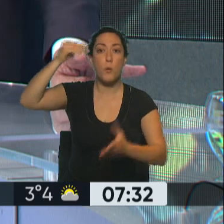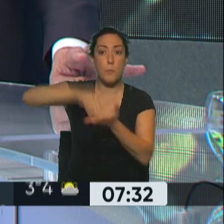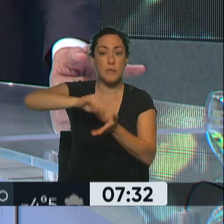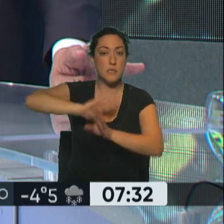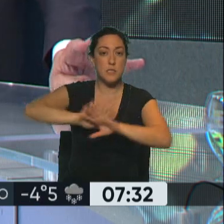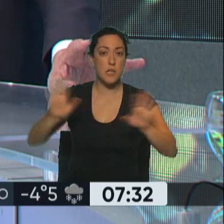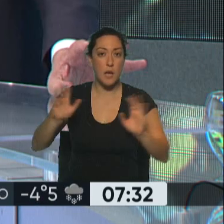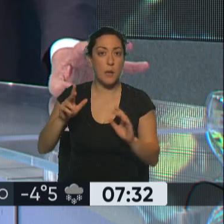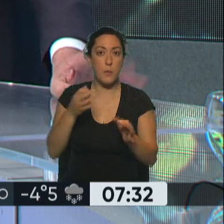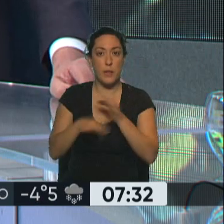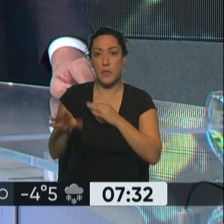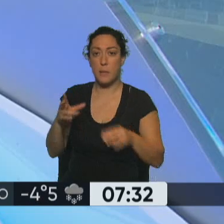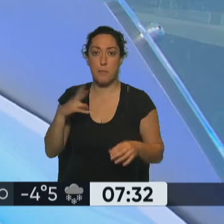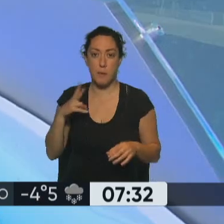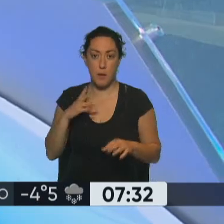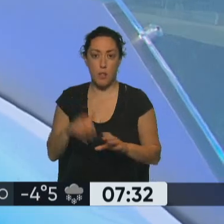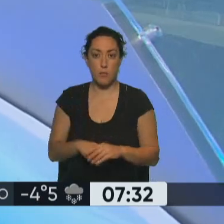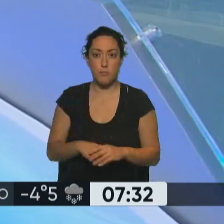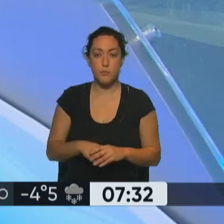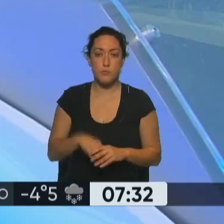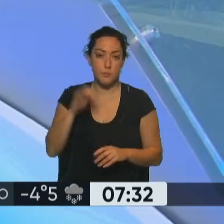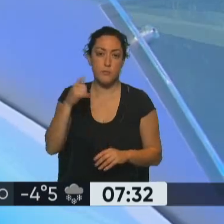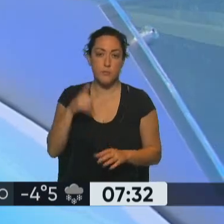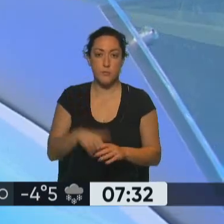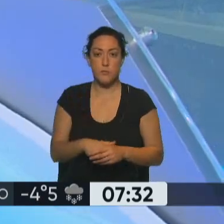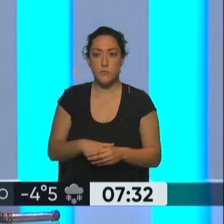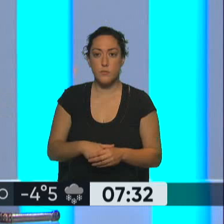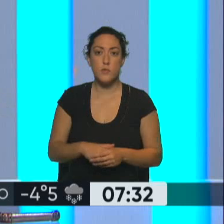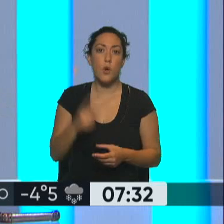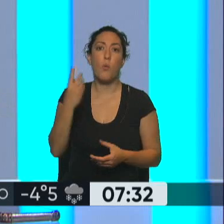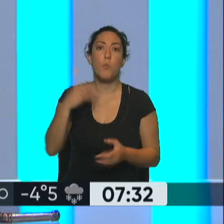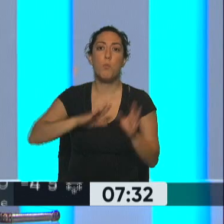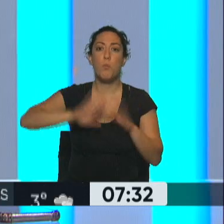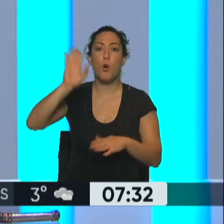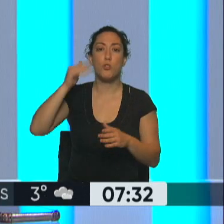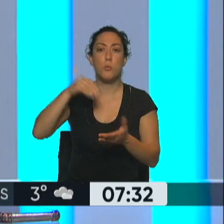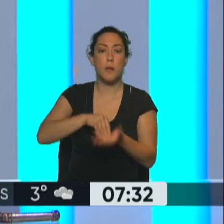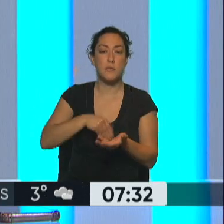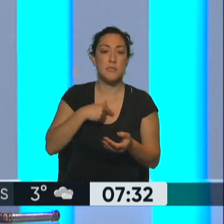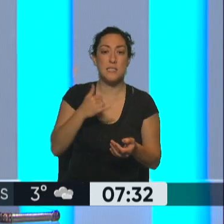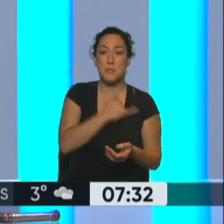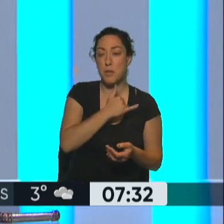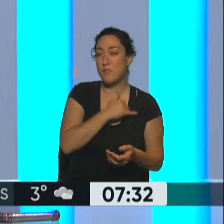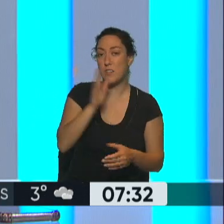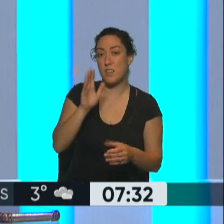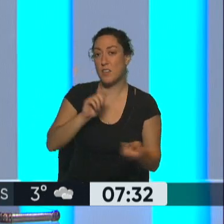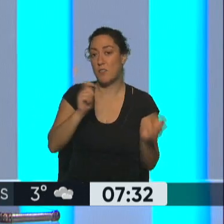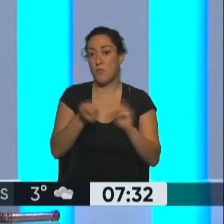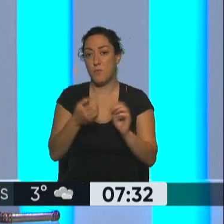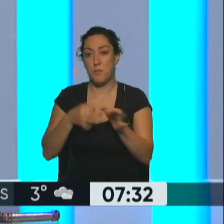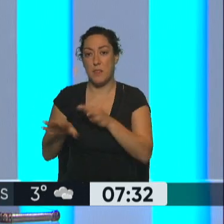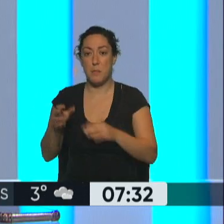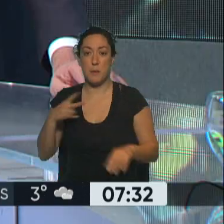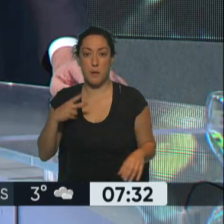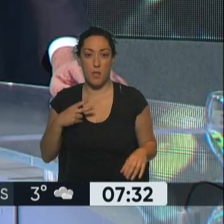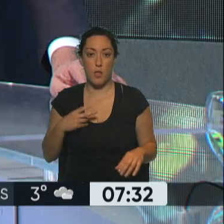se privatiza una empresa, por ejemplo. Sí, claro. Con un voto más se privatizó YPF. Con nada más que con una Que